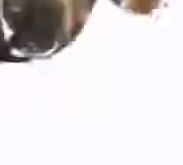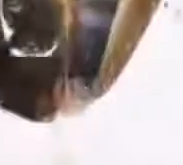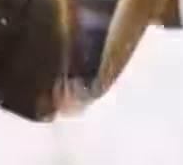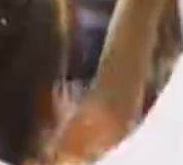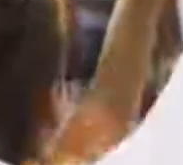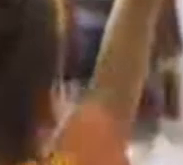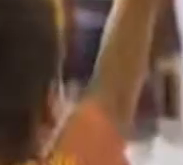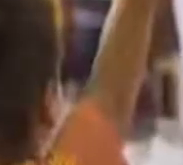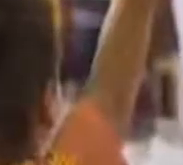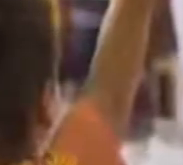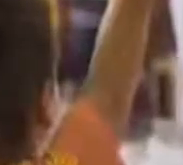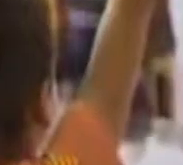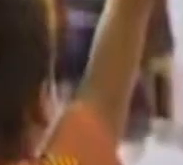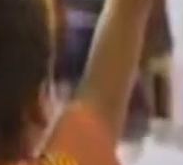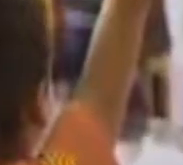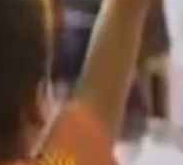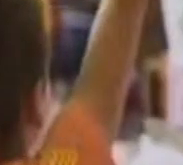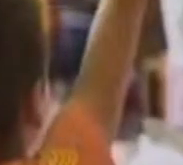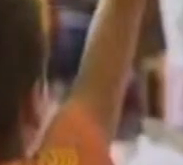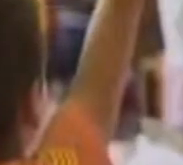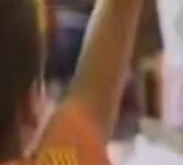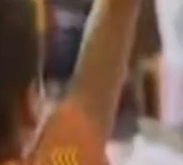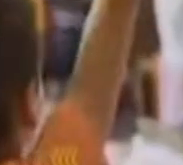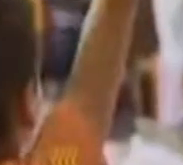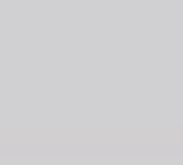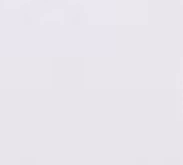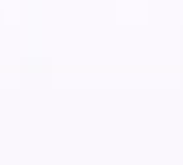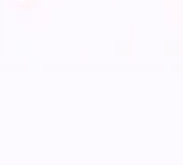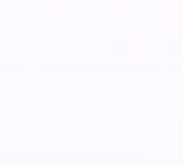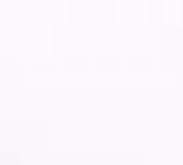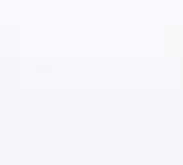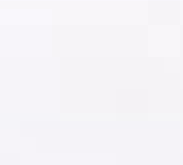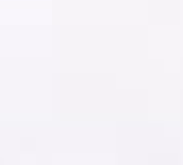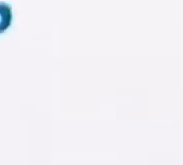A continuación, comunicación y lenguaje, cuarto primaria.